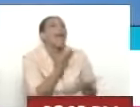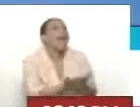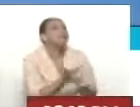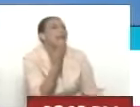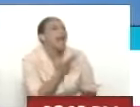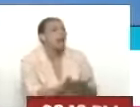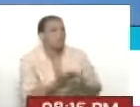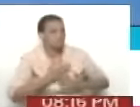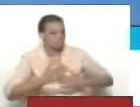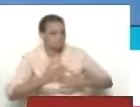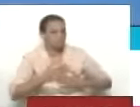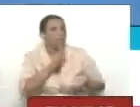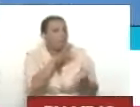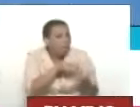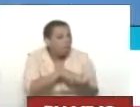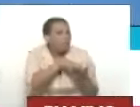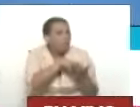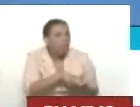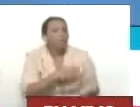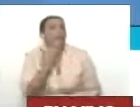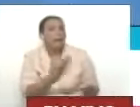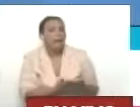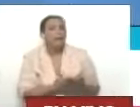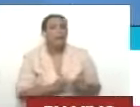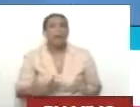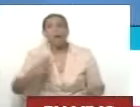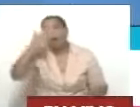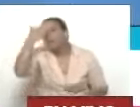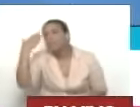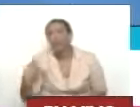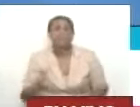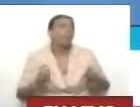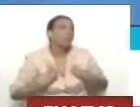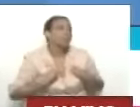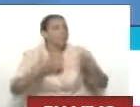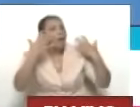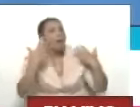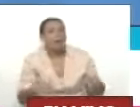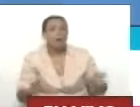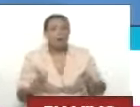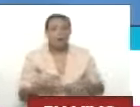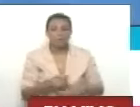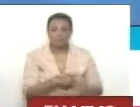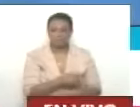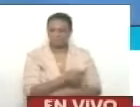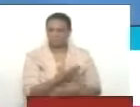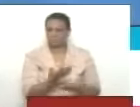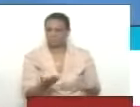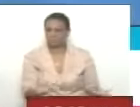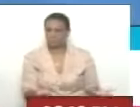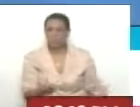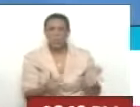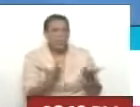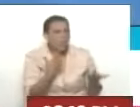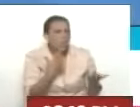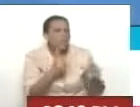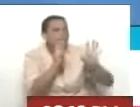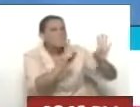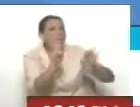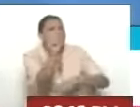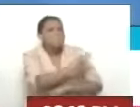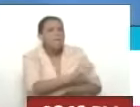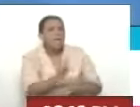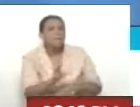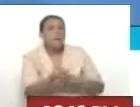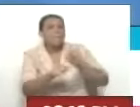¿verdad? Gracias, vale. Uf, me salvaste la vida, compadre. Una licencia de 6 meses.